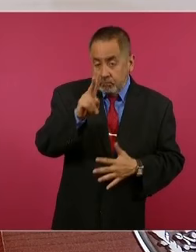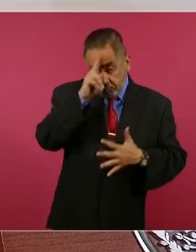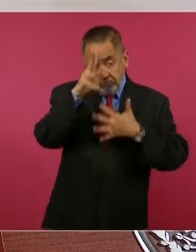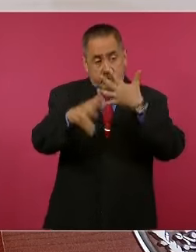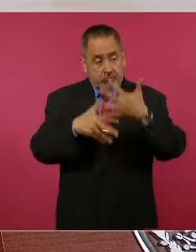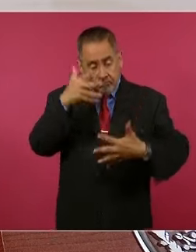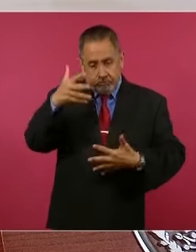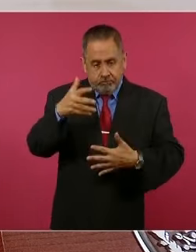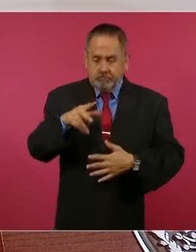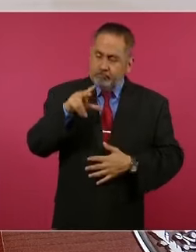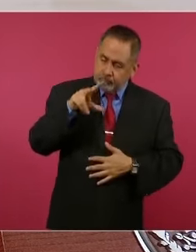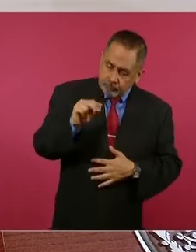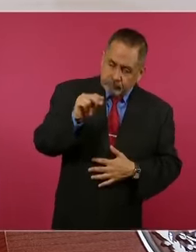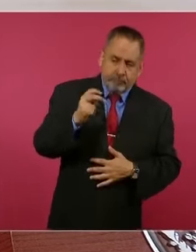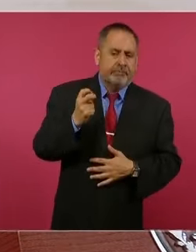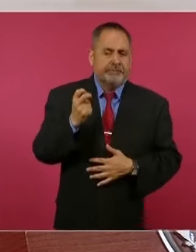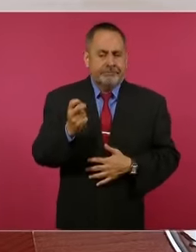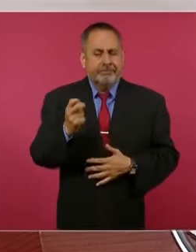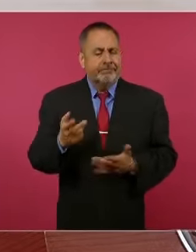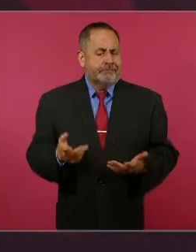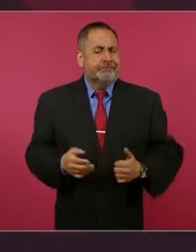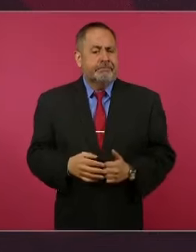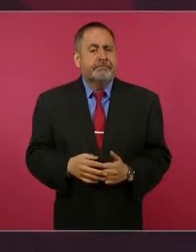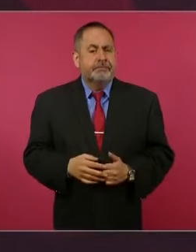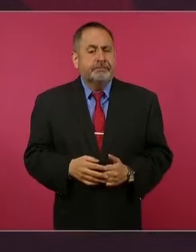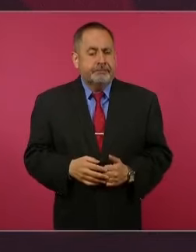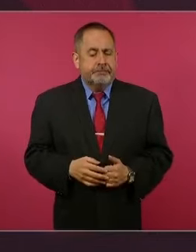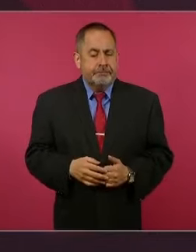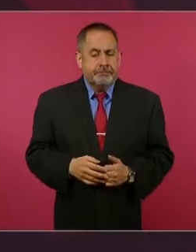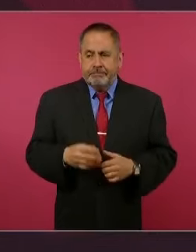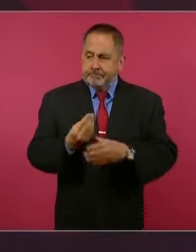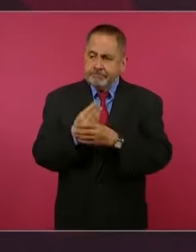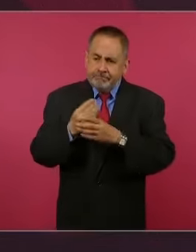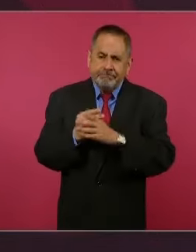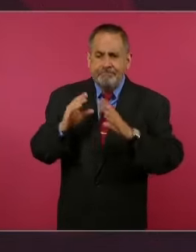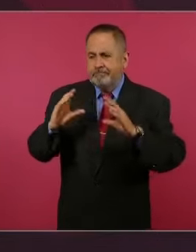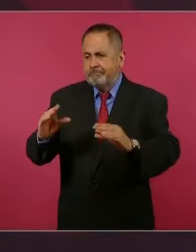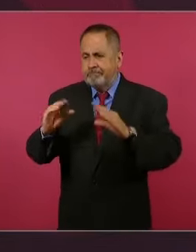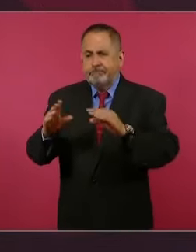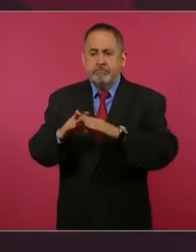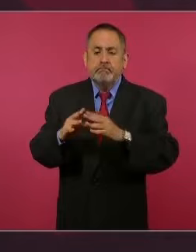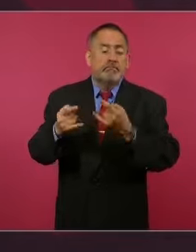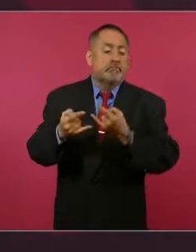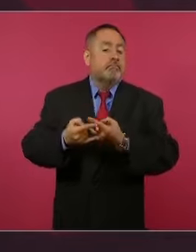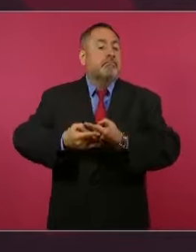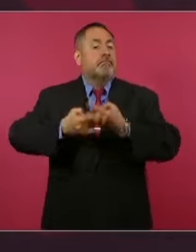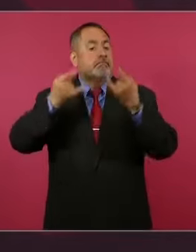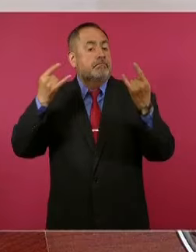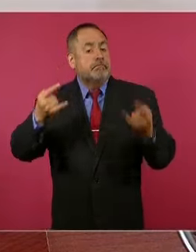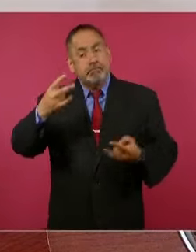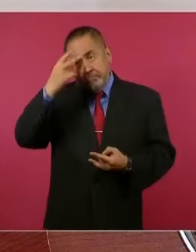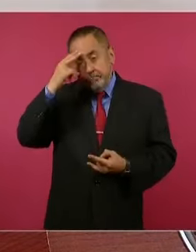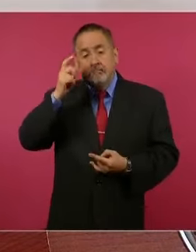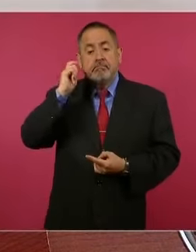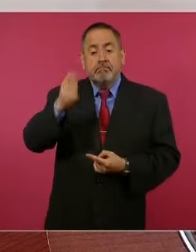violencia así también muchos talleres sobre la historia de